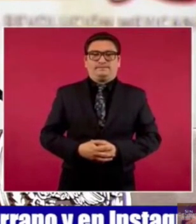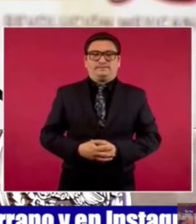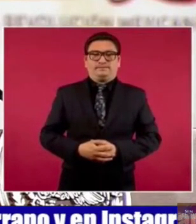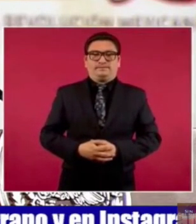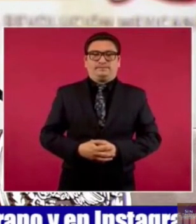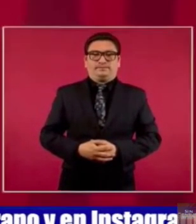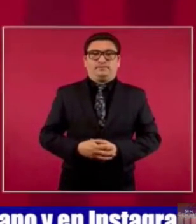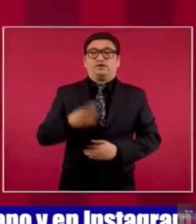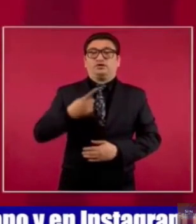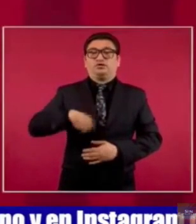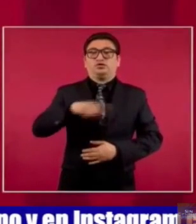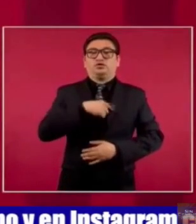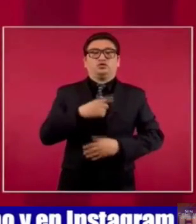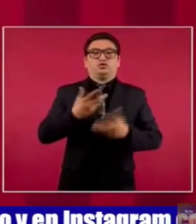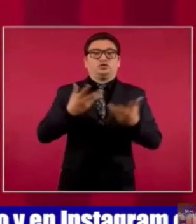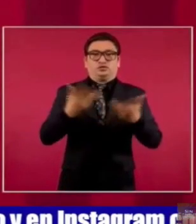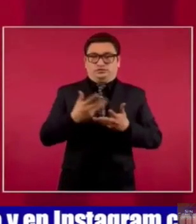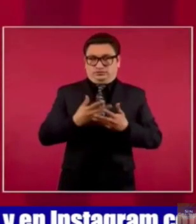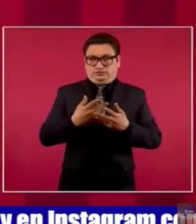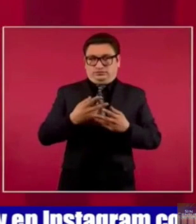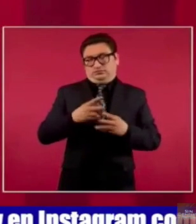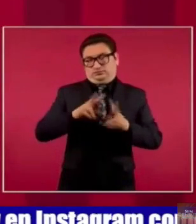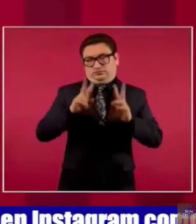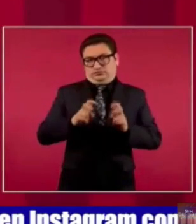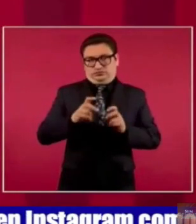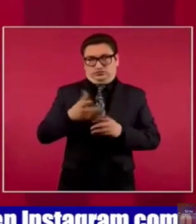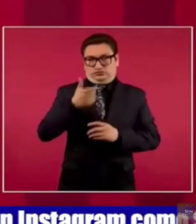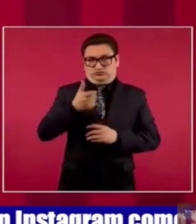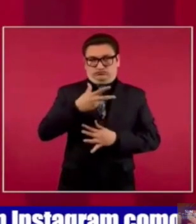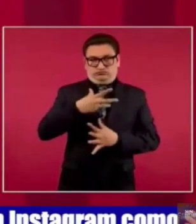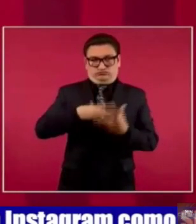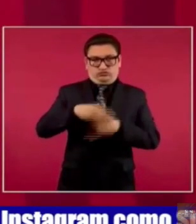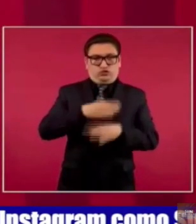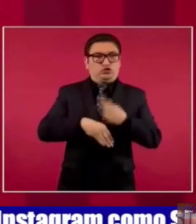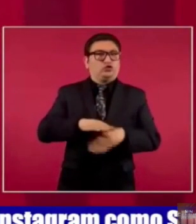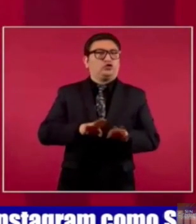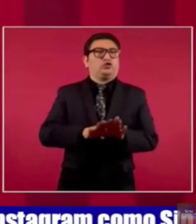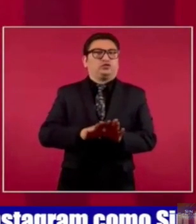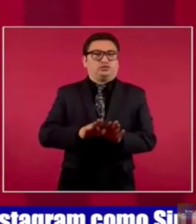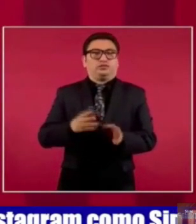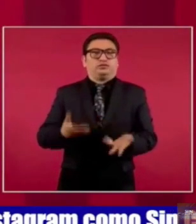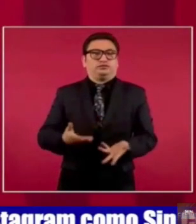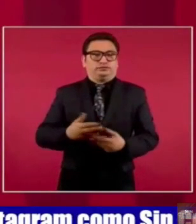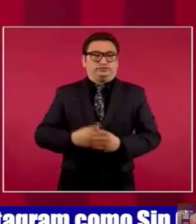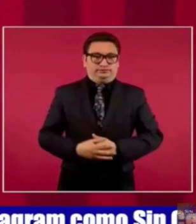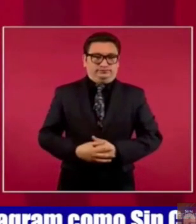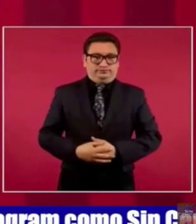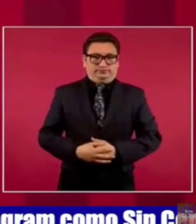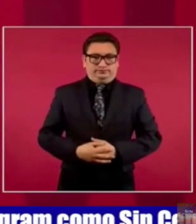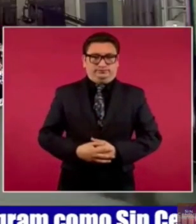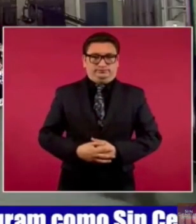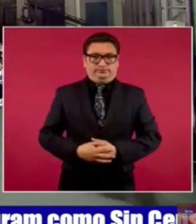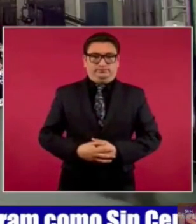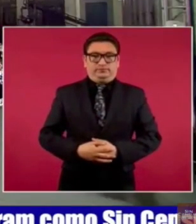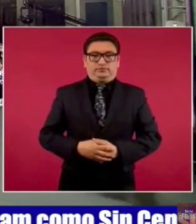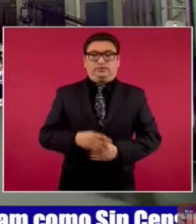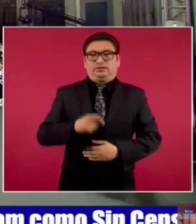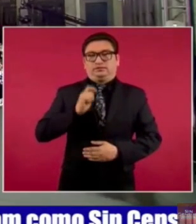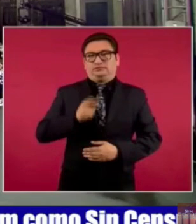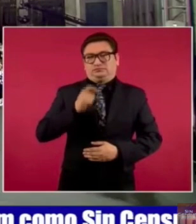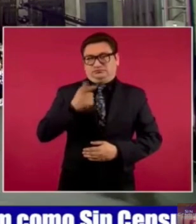nuestra política económica, de cómo vamos en la